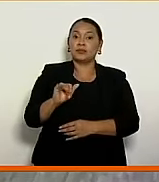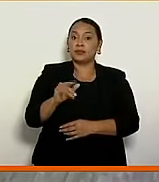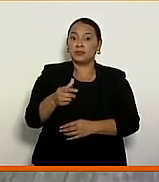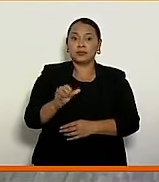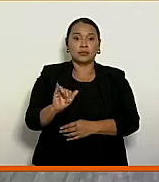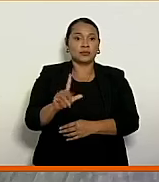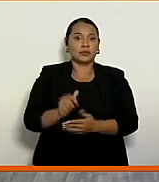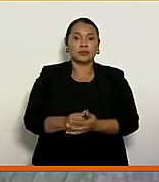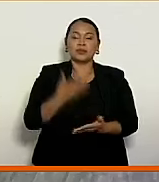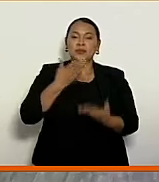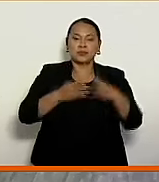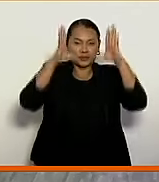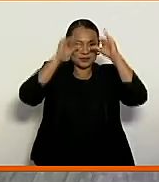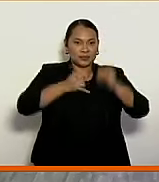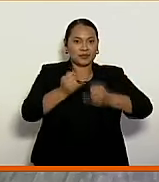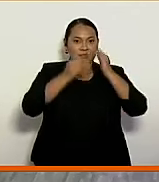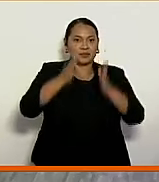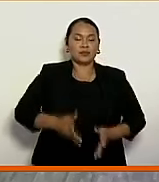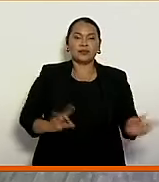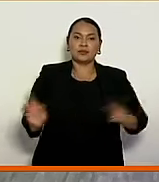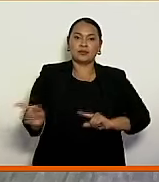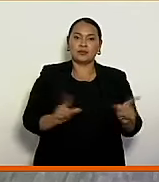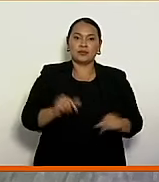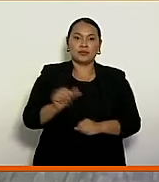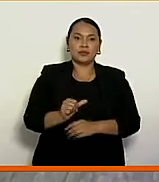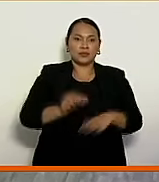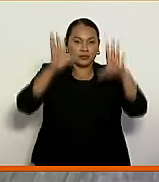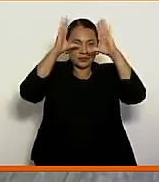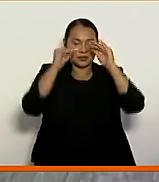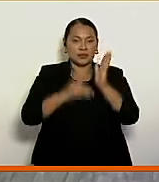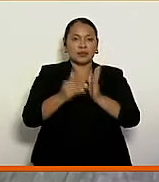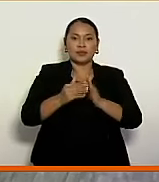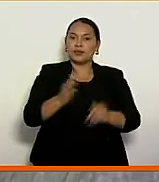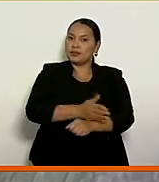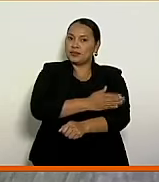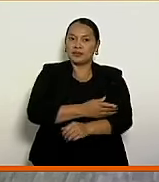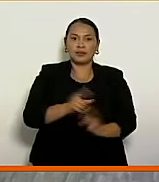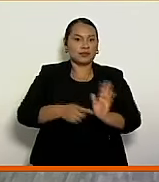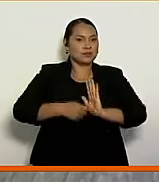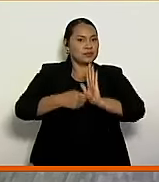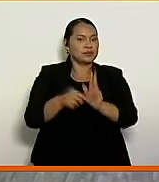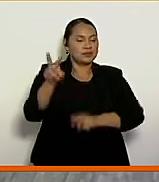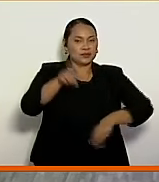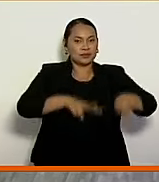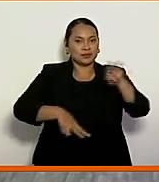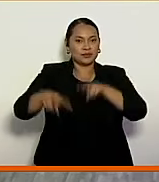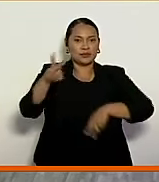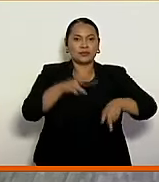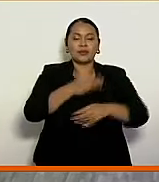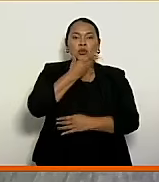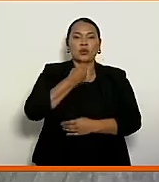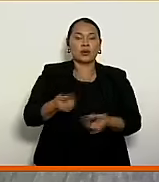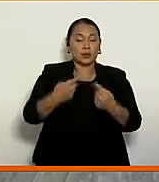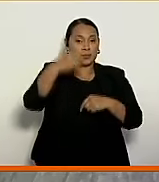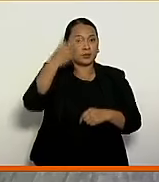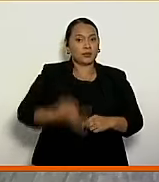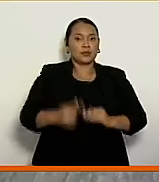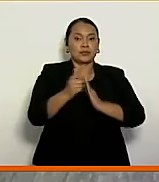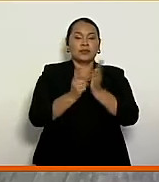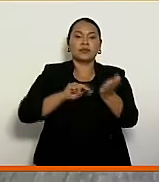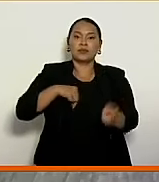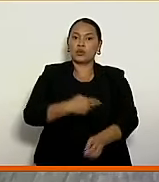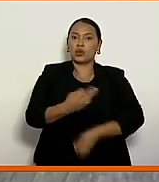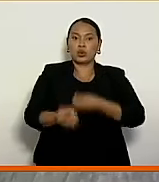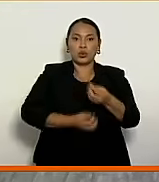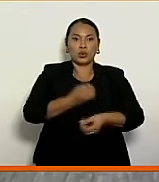muy buenas noches jugadores. Espero que estén listos para esta noche millonaria. Pero antes quiero presentarles a nuestro notario, quien da fe y legalidad a cada uno de